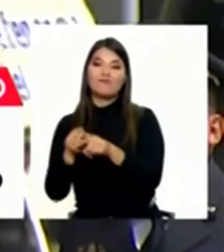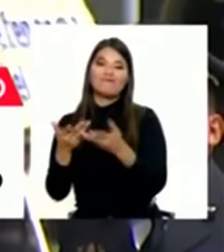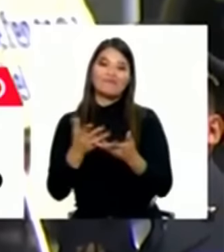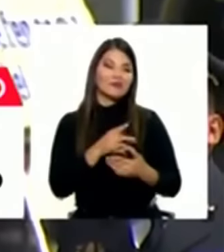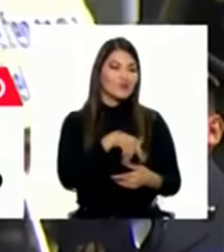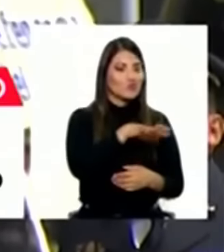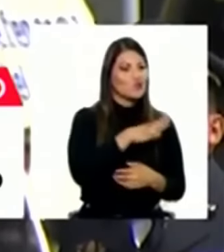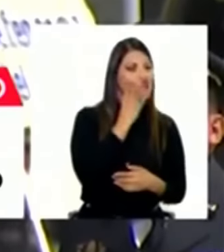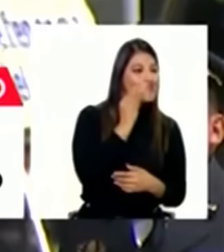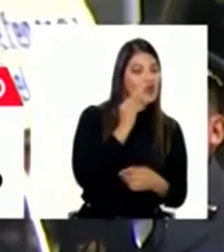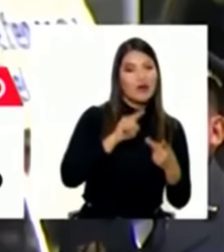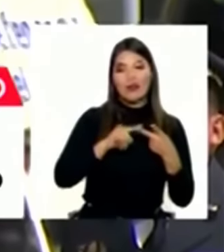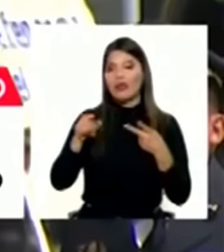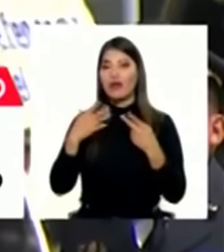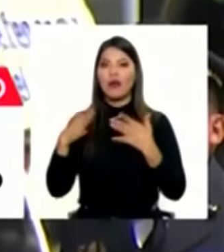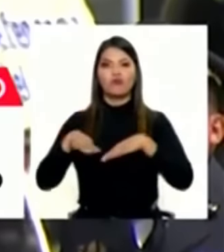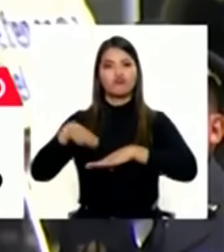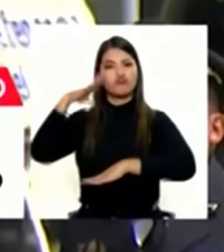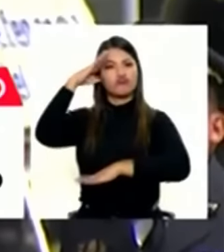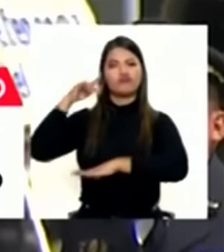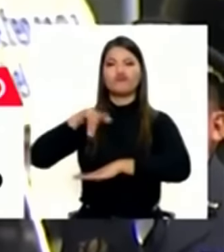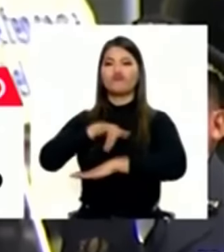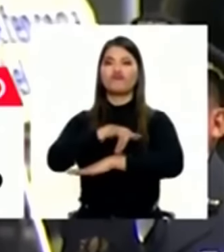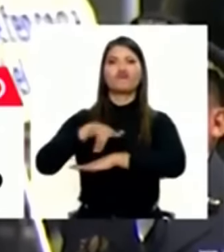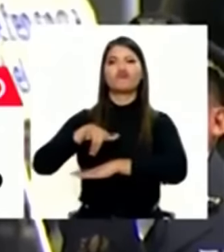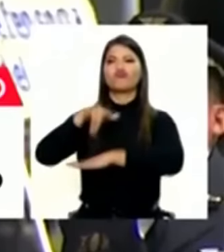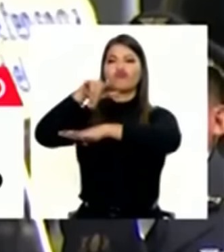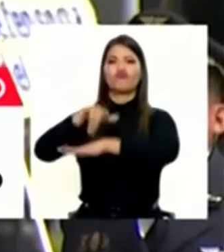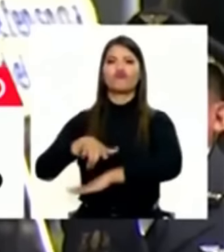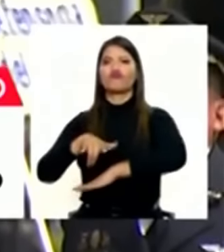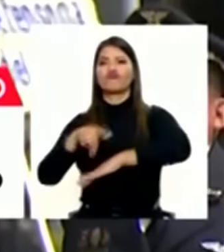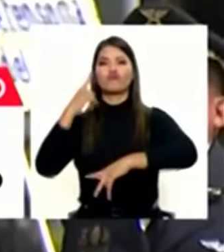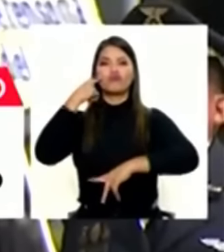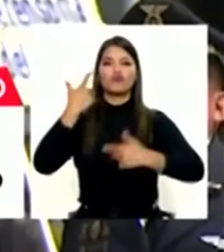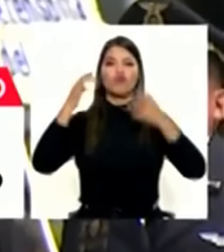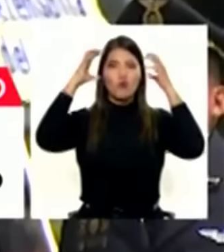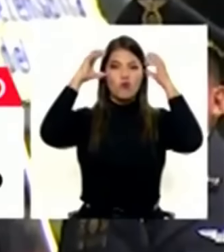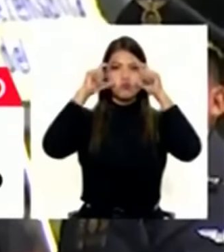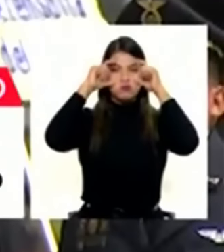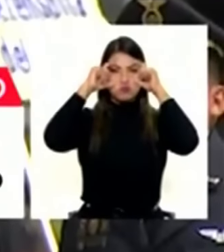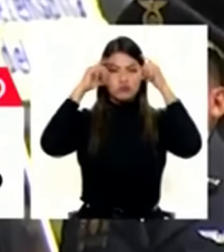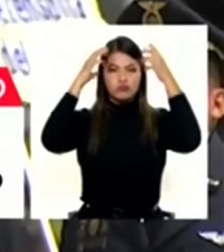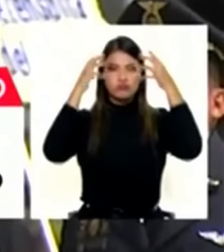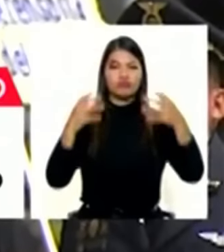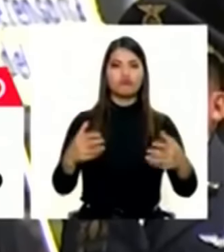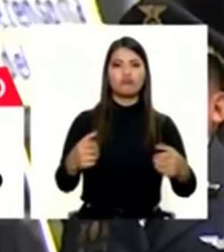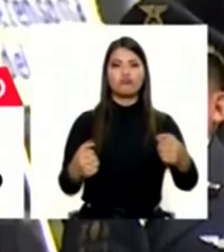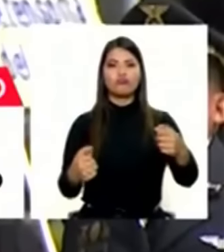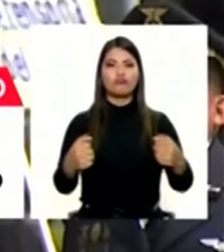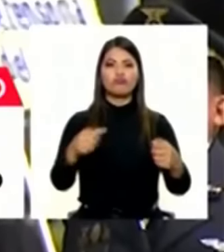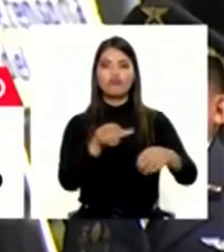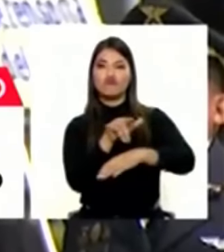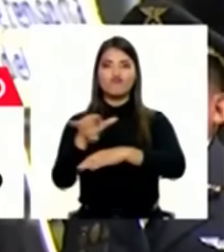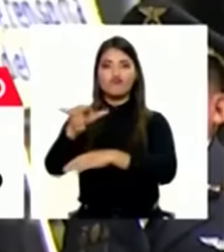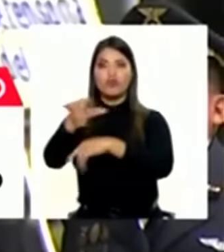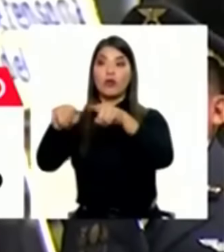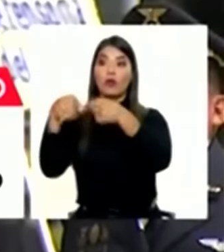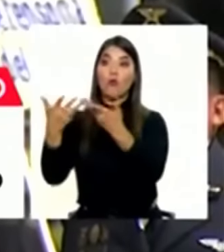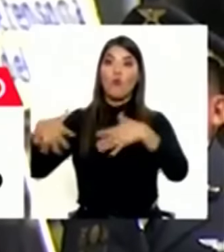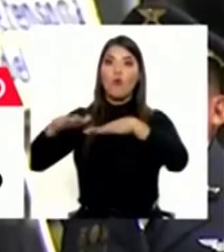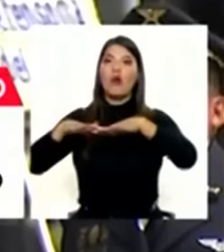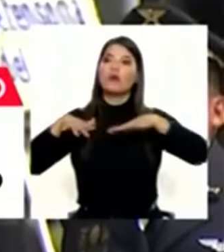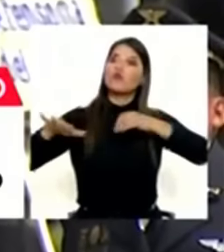experiencia en la Fuerza Aérea, en nuestros vuelos de apoyo para integrar nuestra